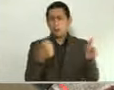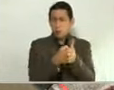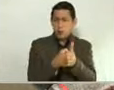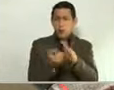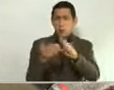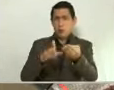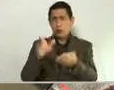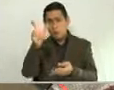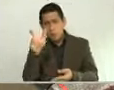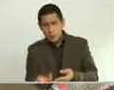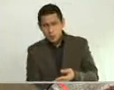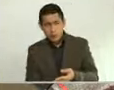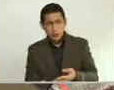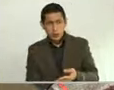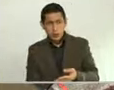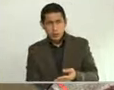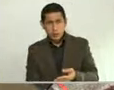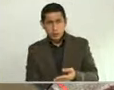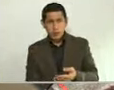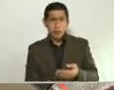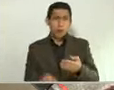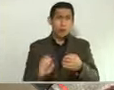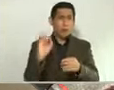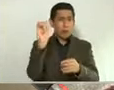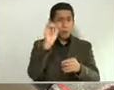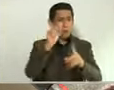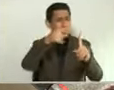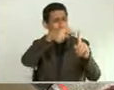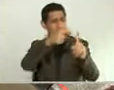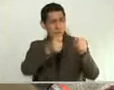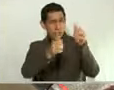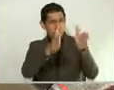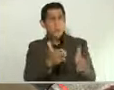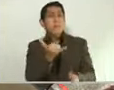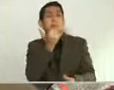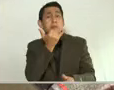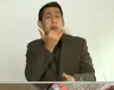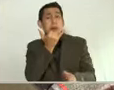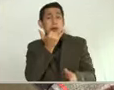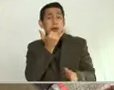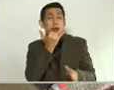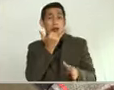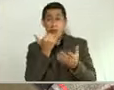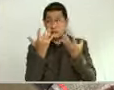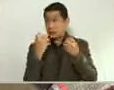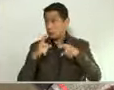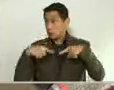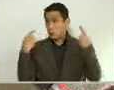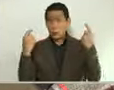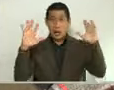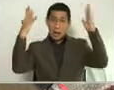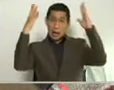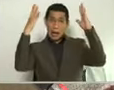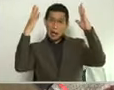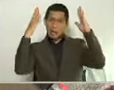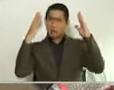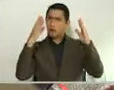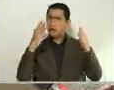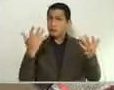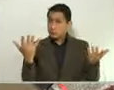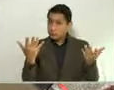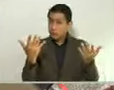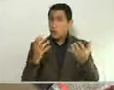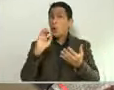persona, lo aplaudan? ¿Quieren convertir a Guayaquil en un infierno donde no haya orden ni